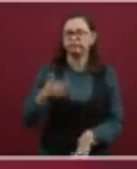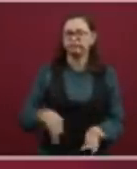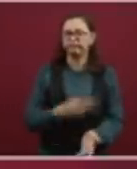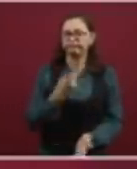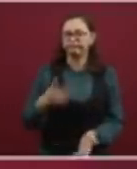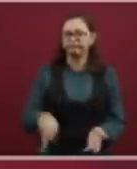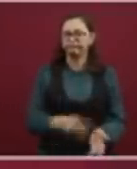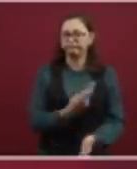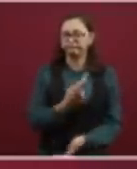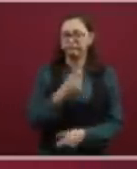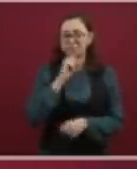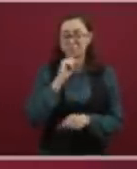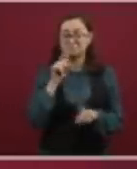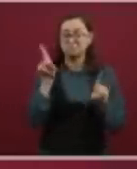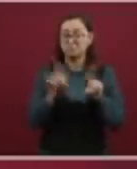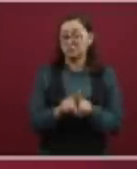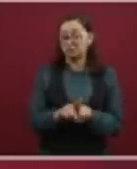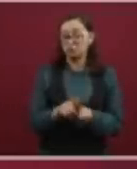compras